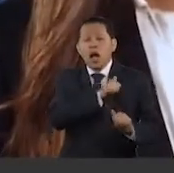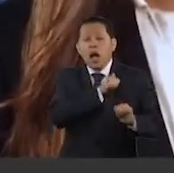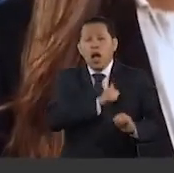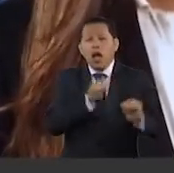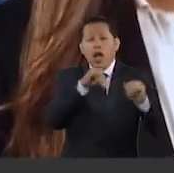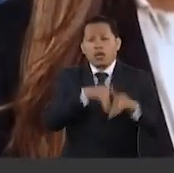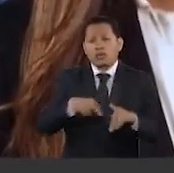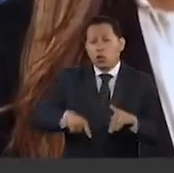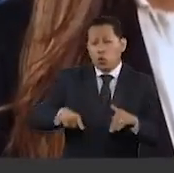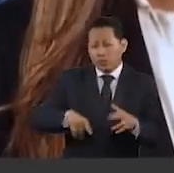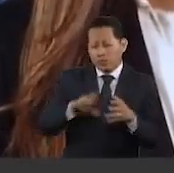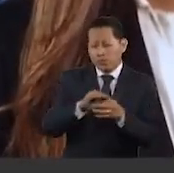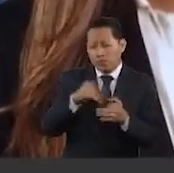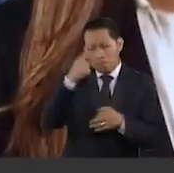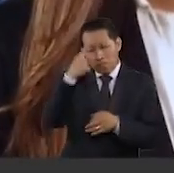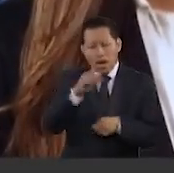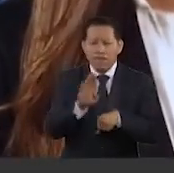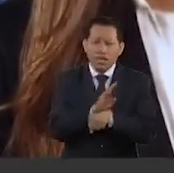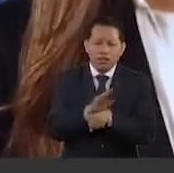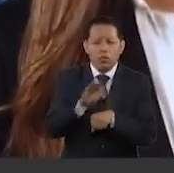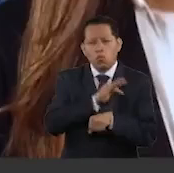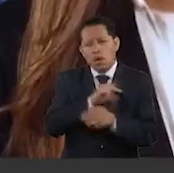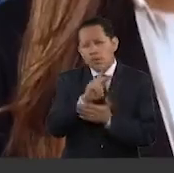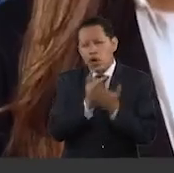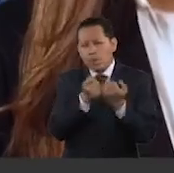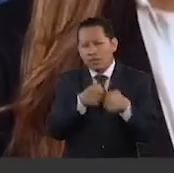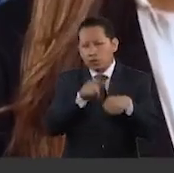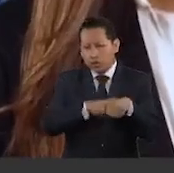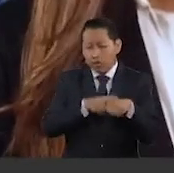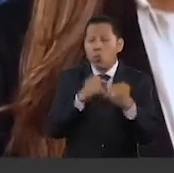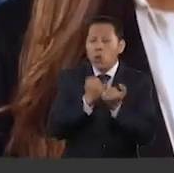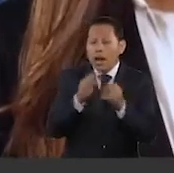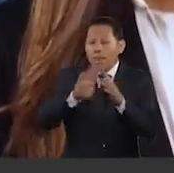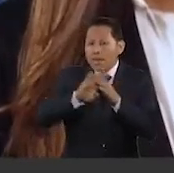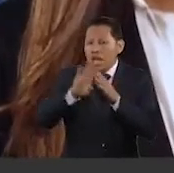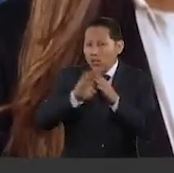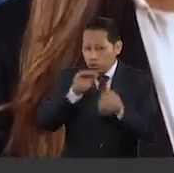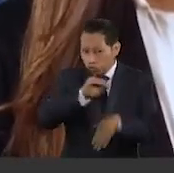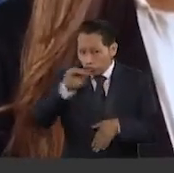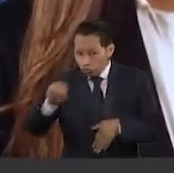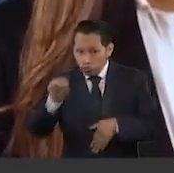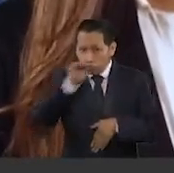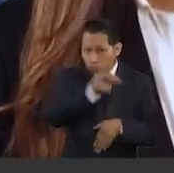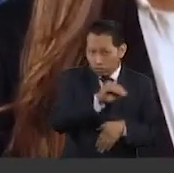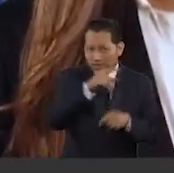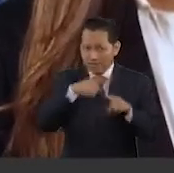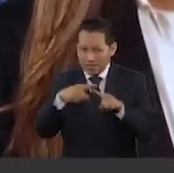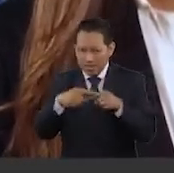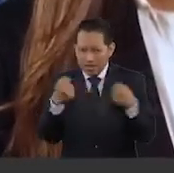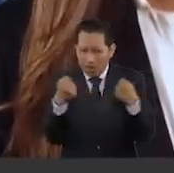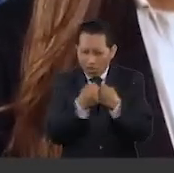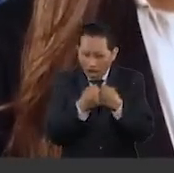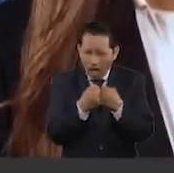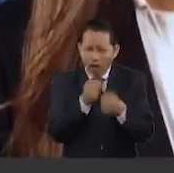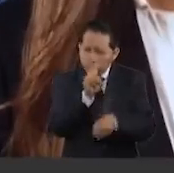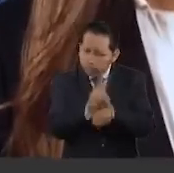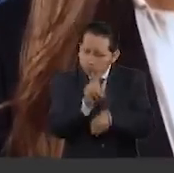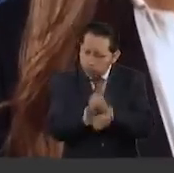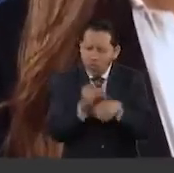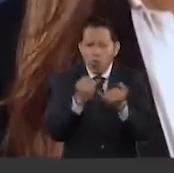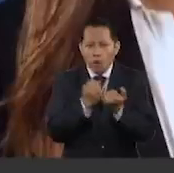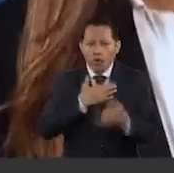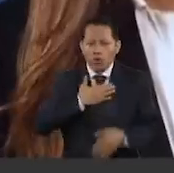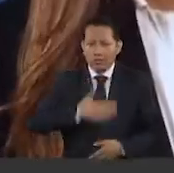otorgamiento de beneficios y programas sociales, la gestión de la migración, así como el control de fronteras y la administración de justicia.